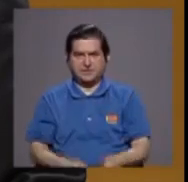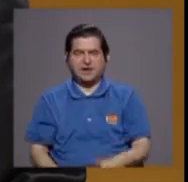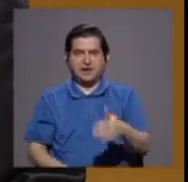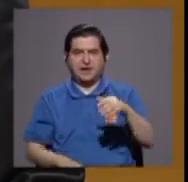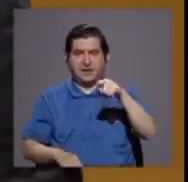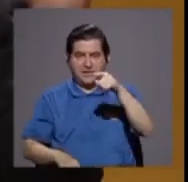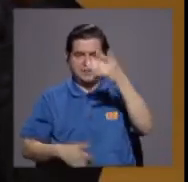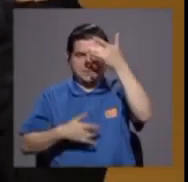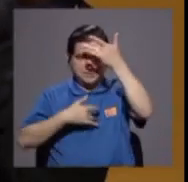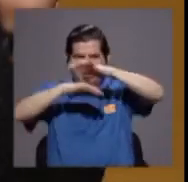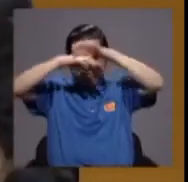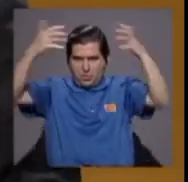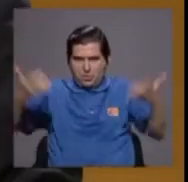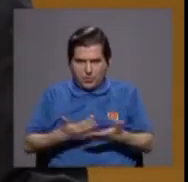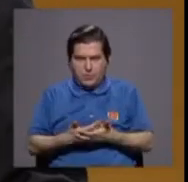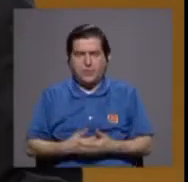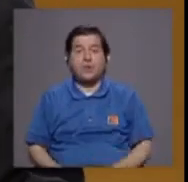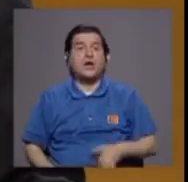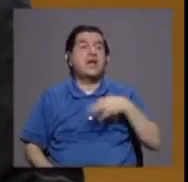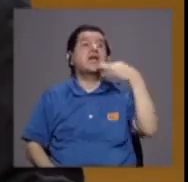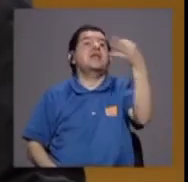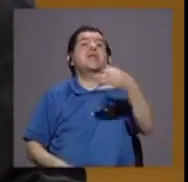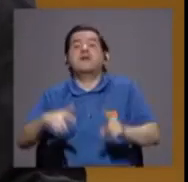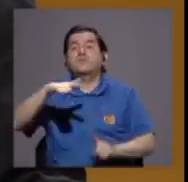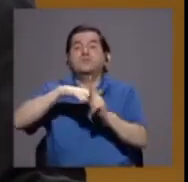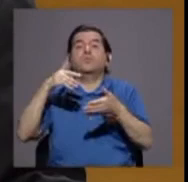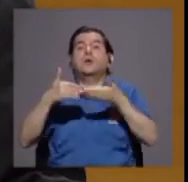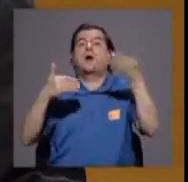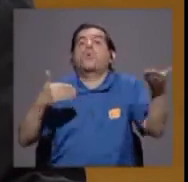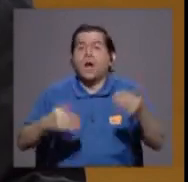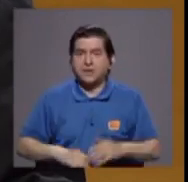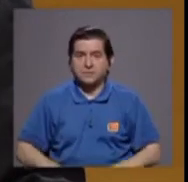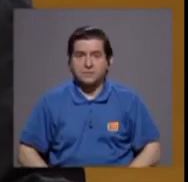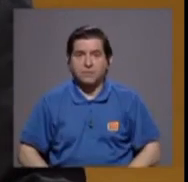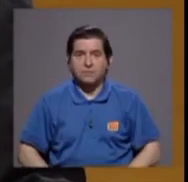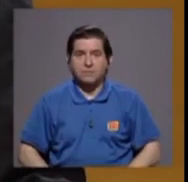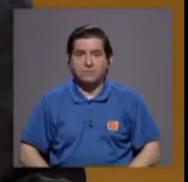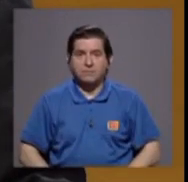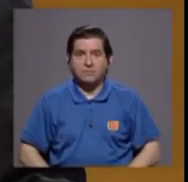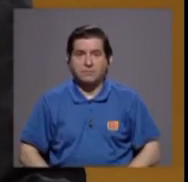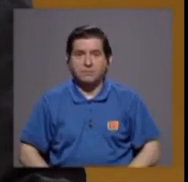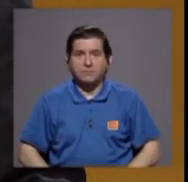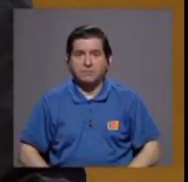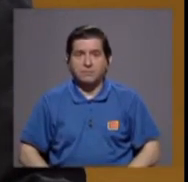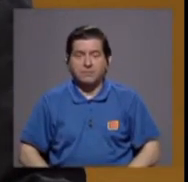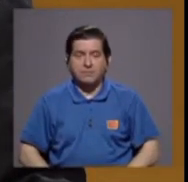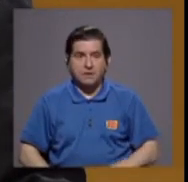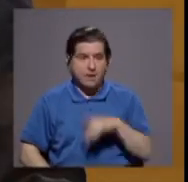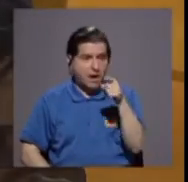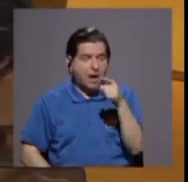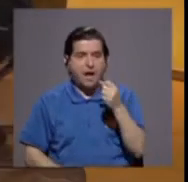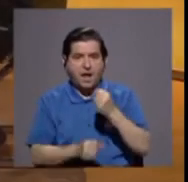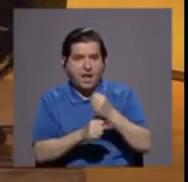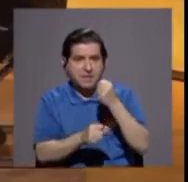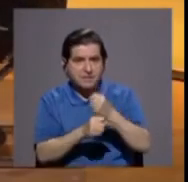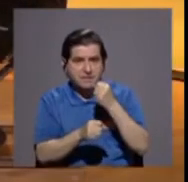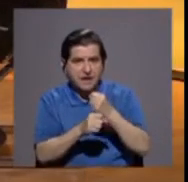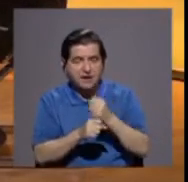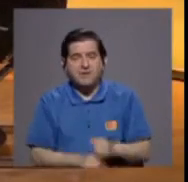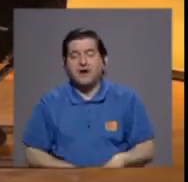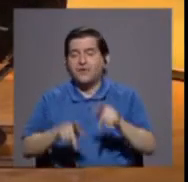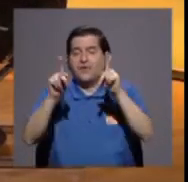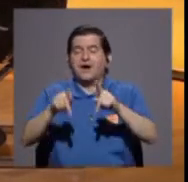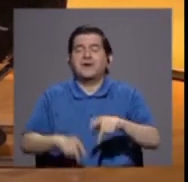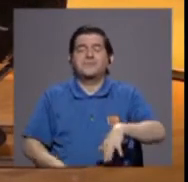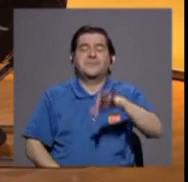la pandemia, cuándo vendrá la próxima pandemia, etcétera. le hace la tarea a quien sea que se